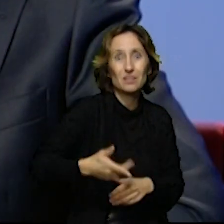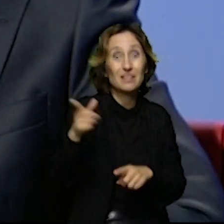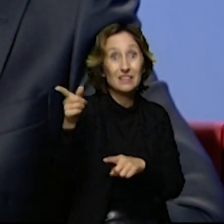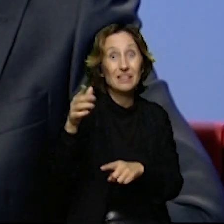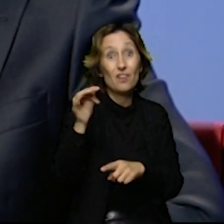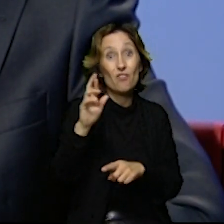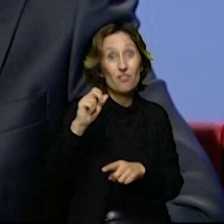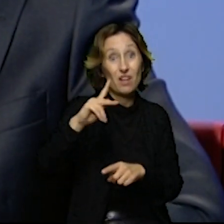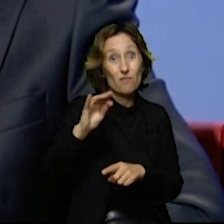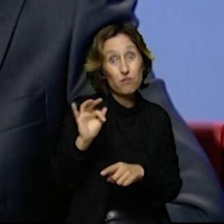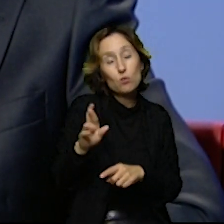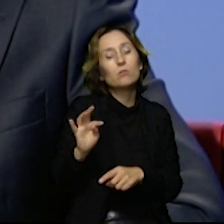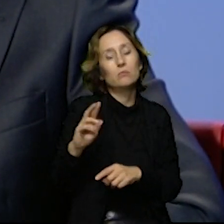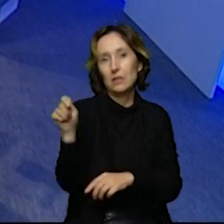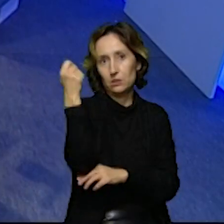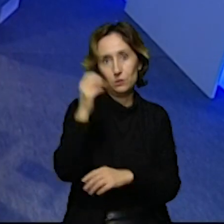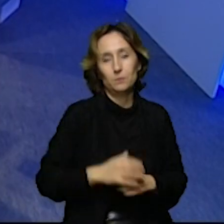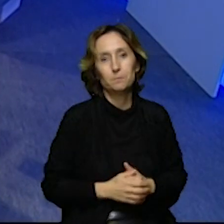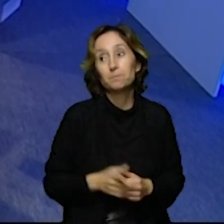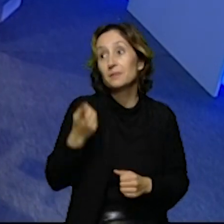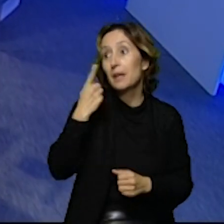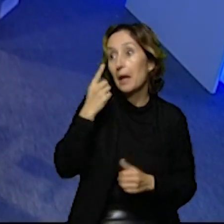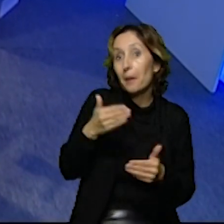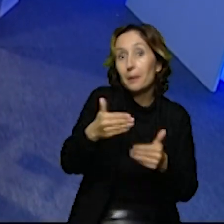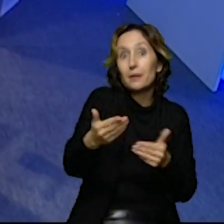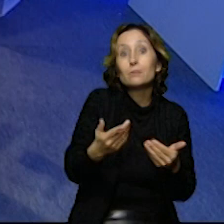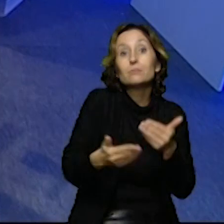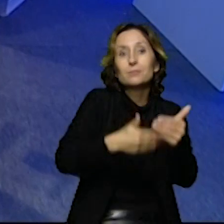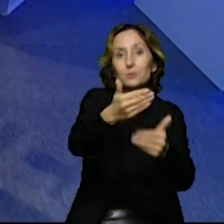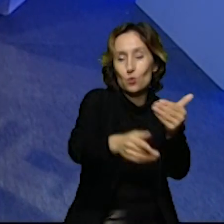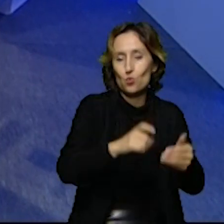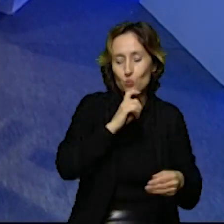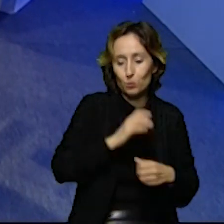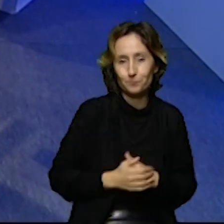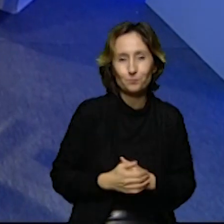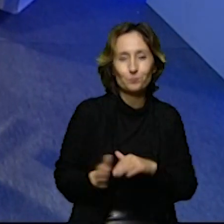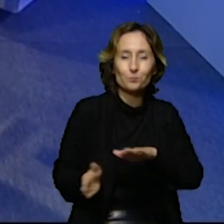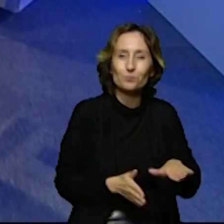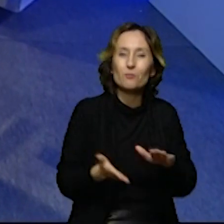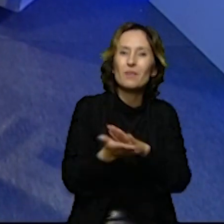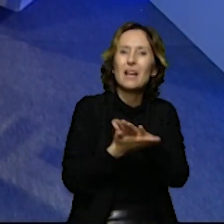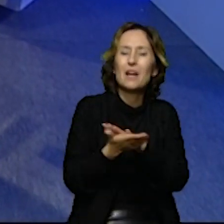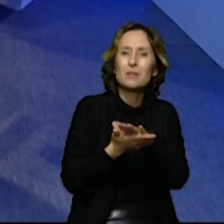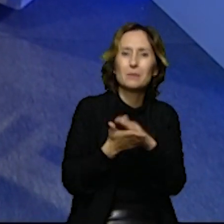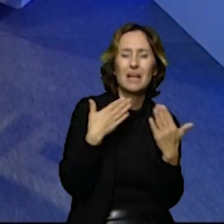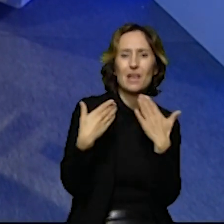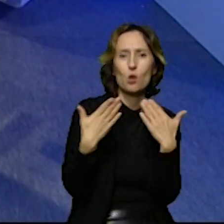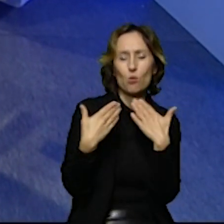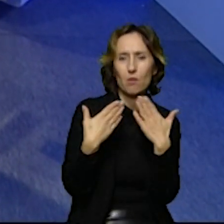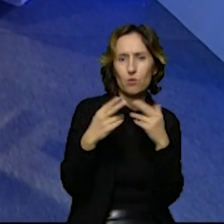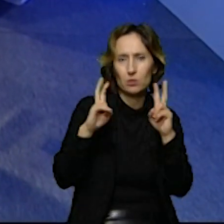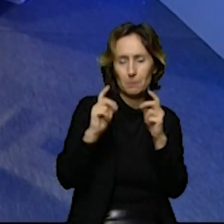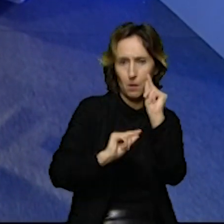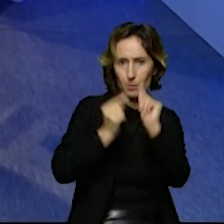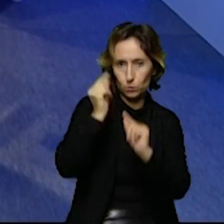éxito. Veremos a ver cómo evoluciona, desde luego. Hablaba usted de la negociación de los presupuestos, es verdad